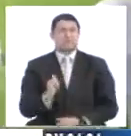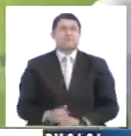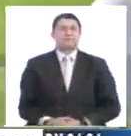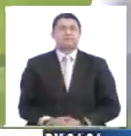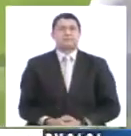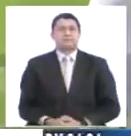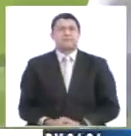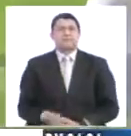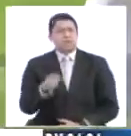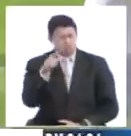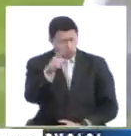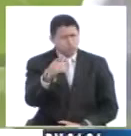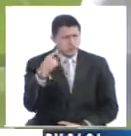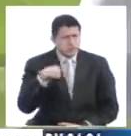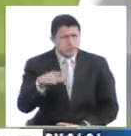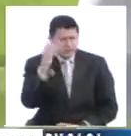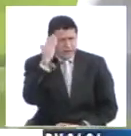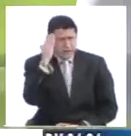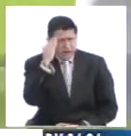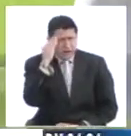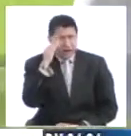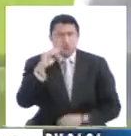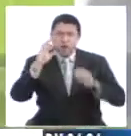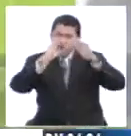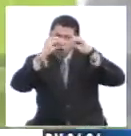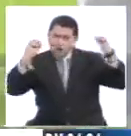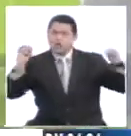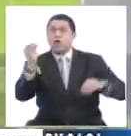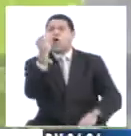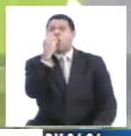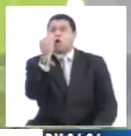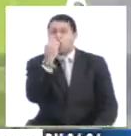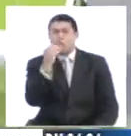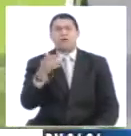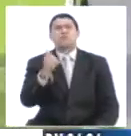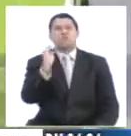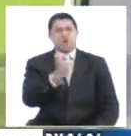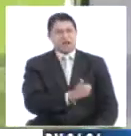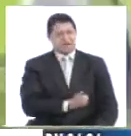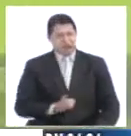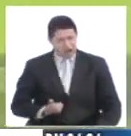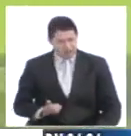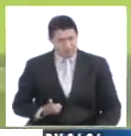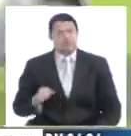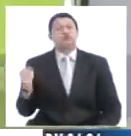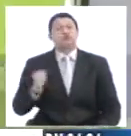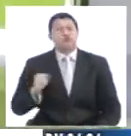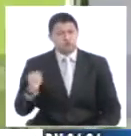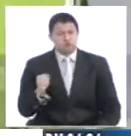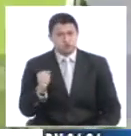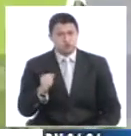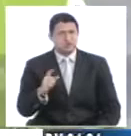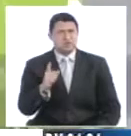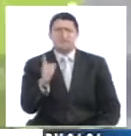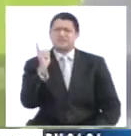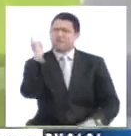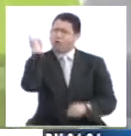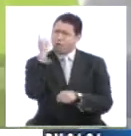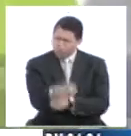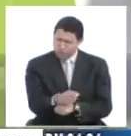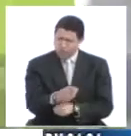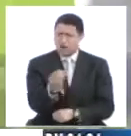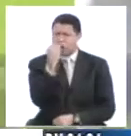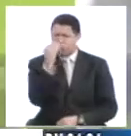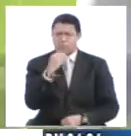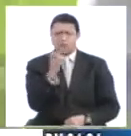usted tiene una frase que es comer con su tiene hablando se tiene hambre claro qué pasa cuando obligamos al cuerpo a